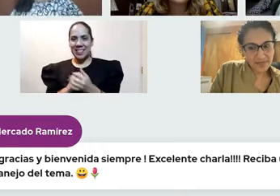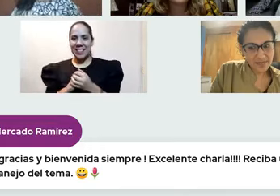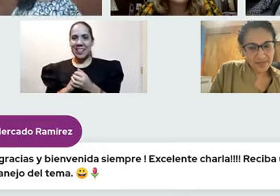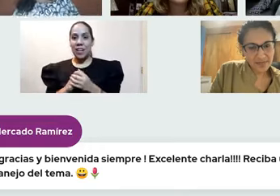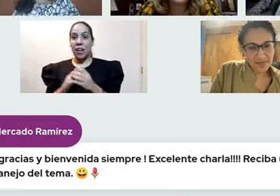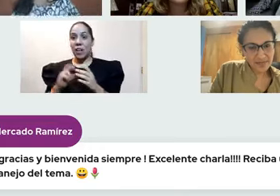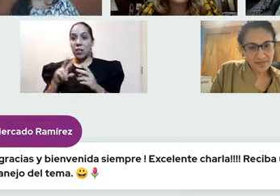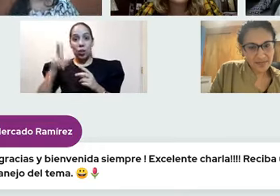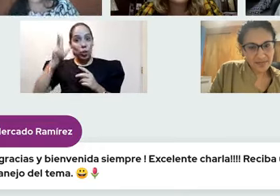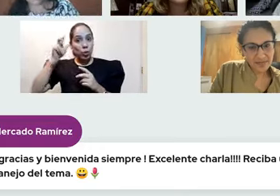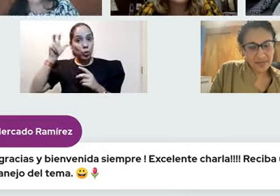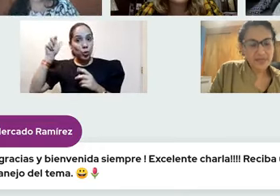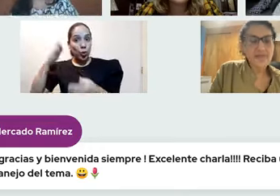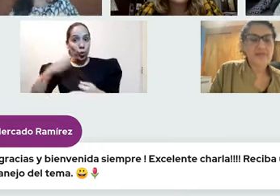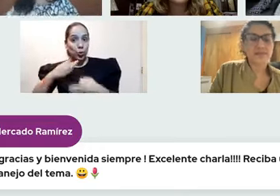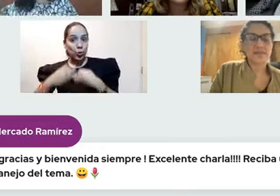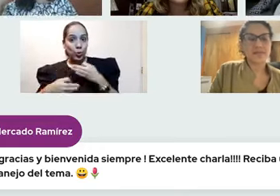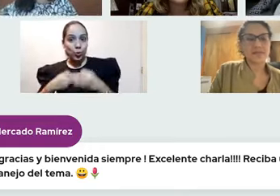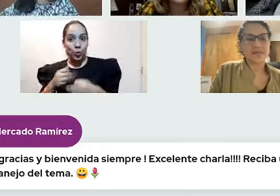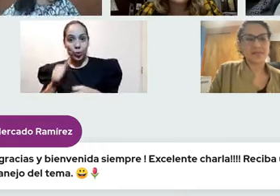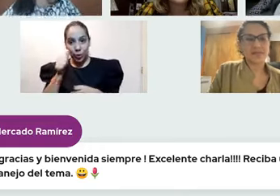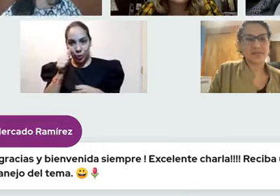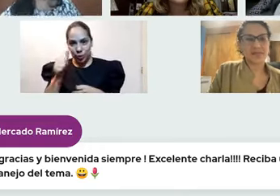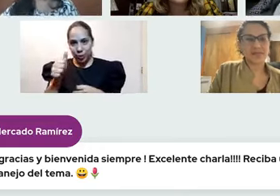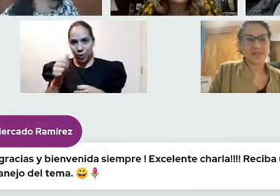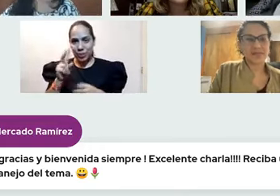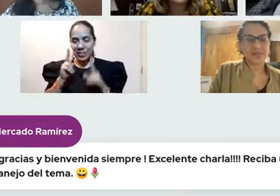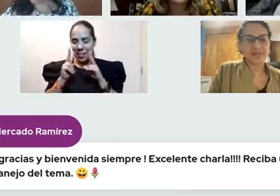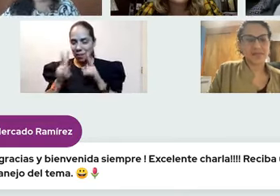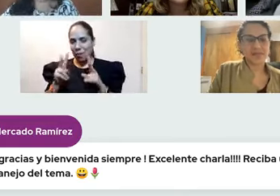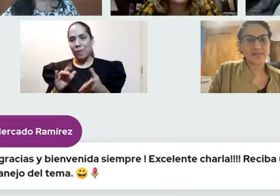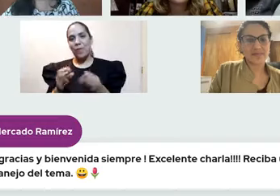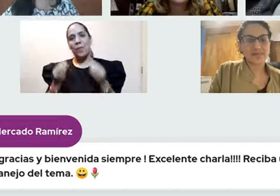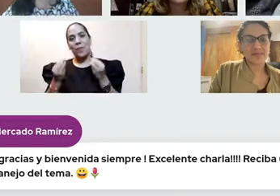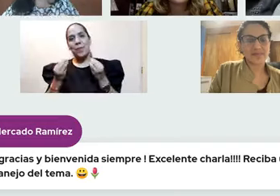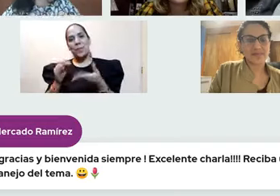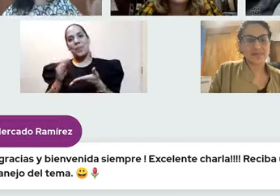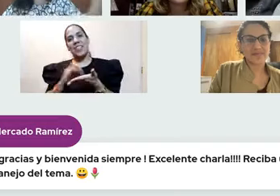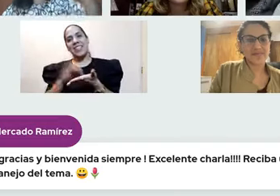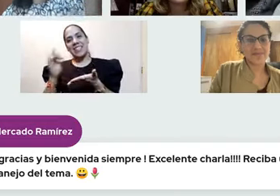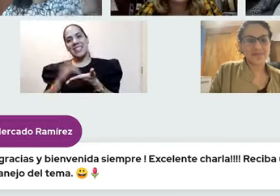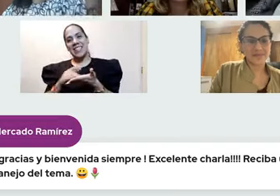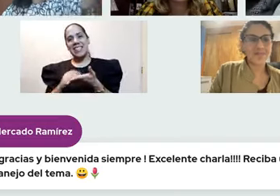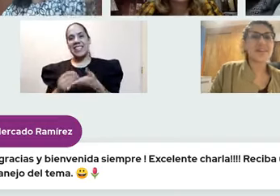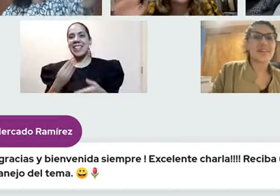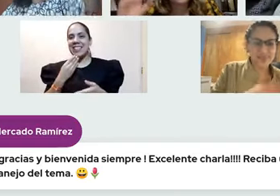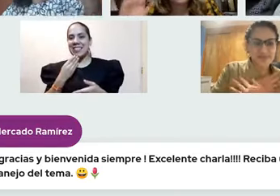participación y presencia aquí en Charlas de Café. Que pasen todas y todos una excelente noche.